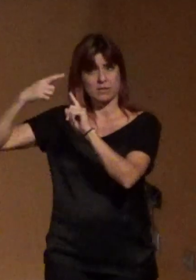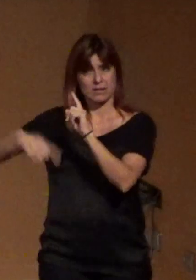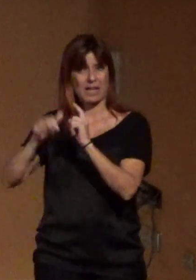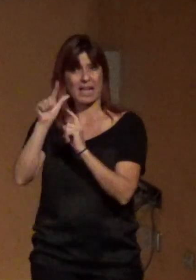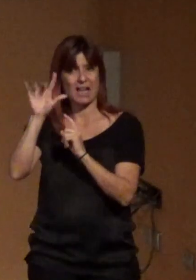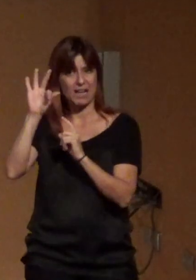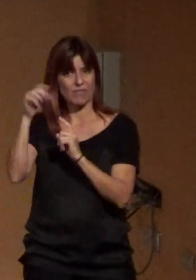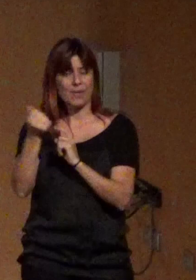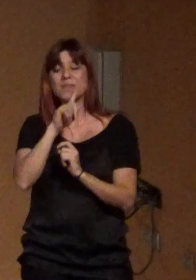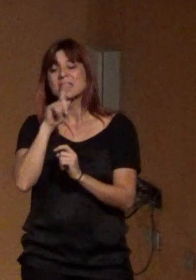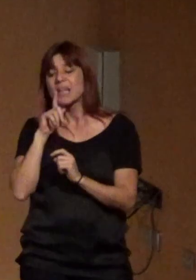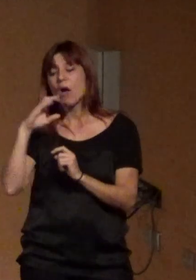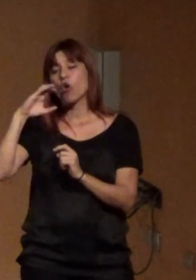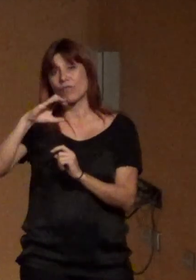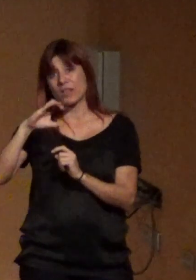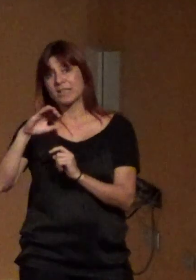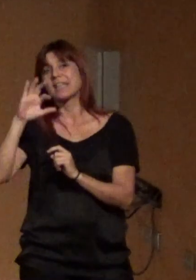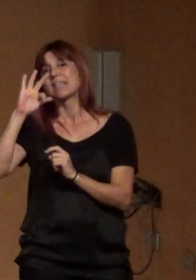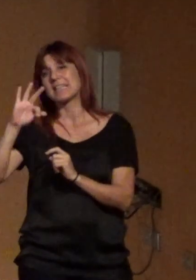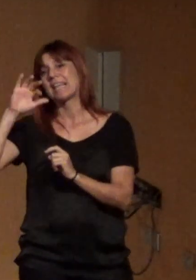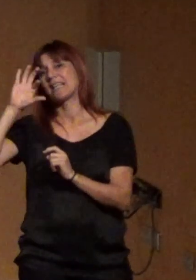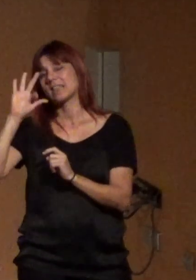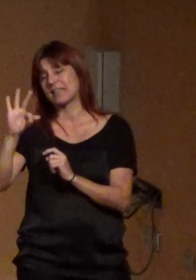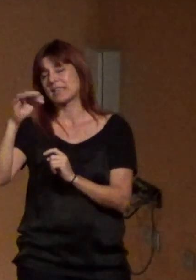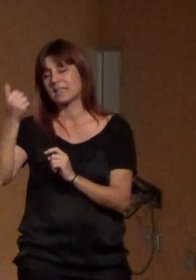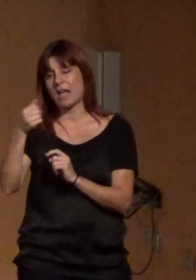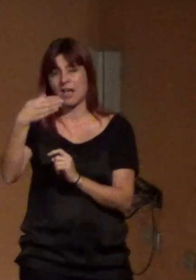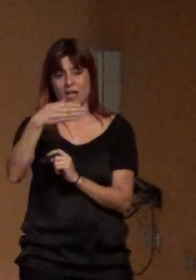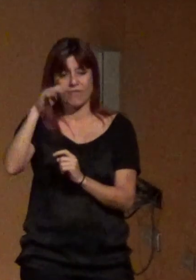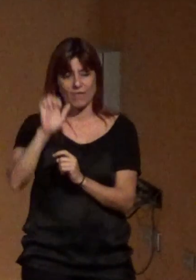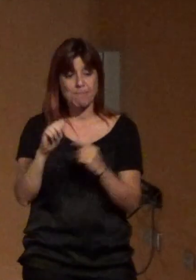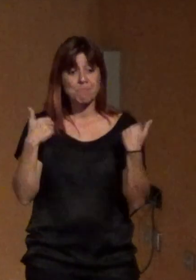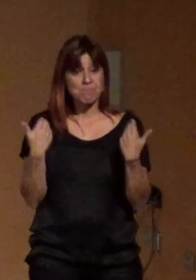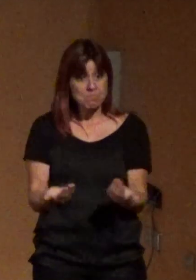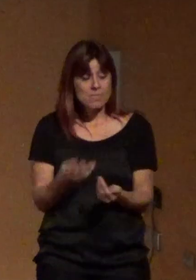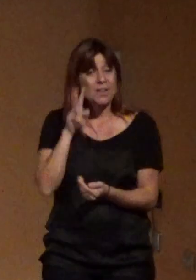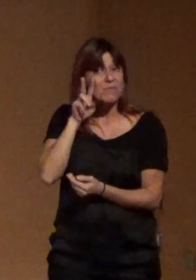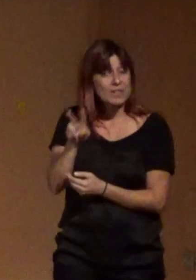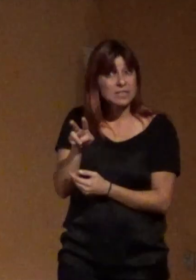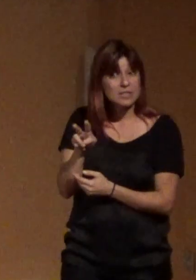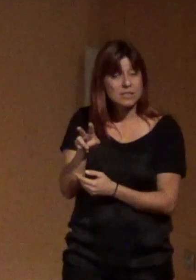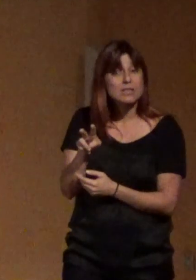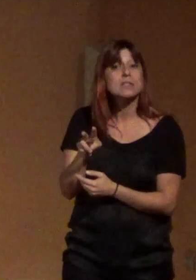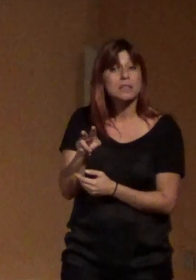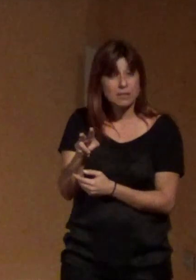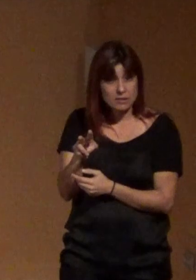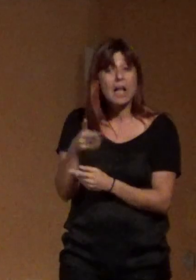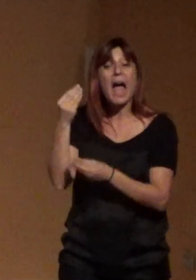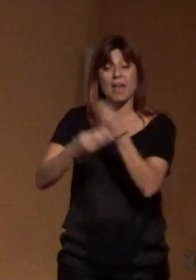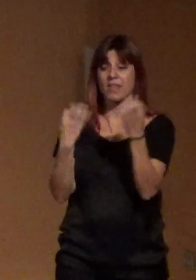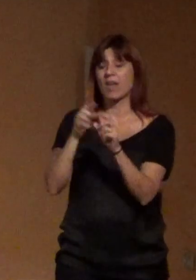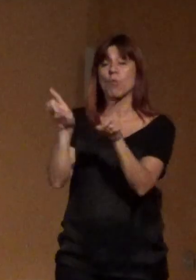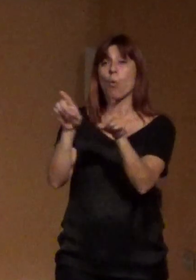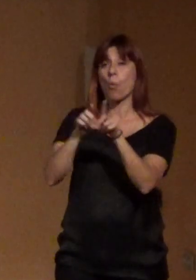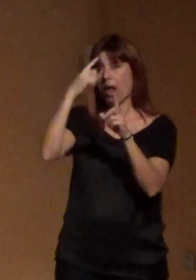teta-beta. Entonces es el Neuropsychiatrist del Advice Aid, el NEVA, y entonces pues al fin y al cabo hace una cartografía. Nosotros en